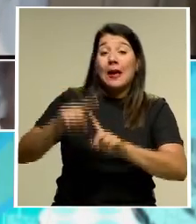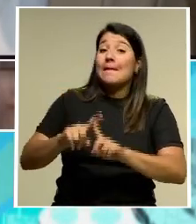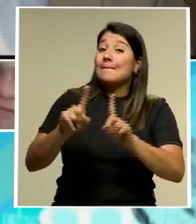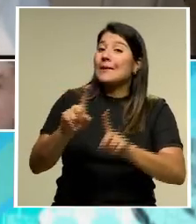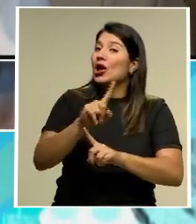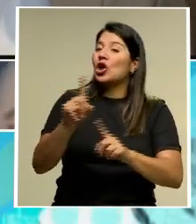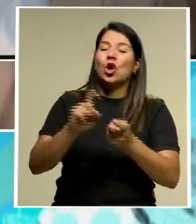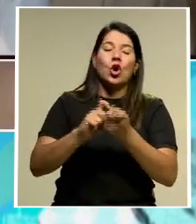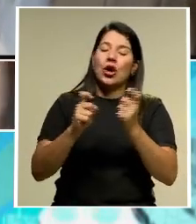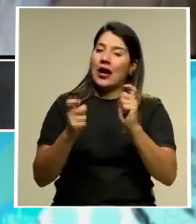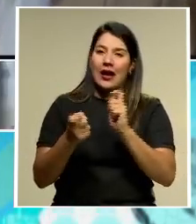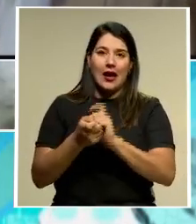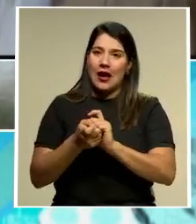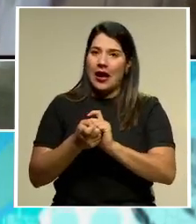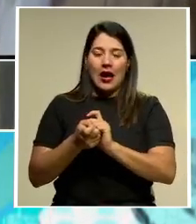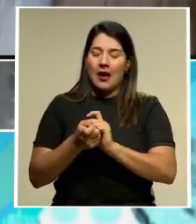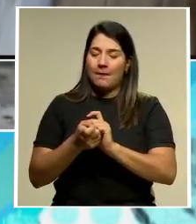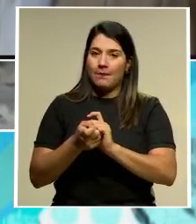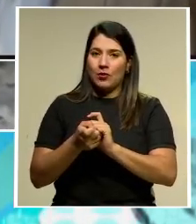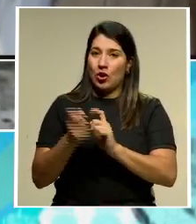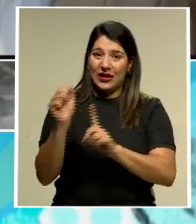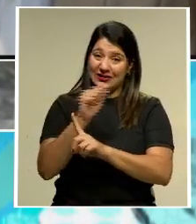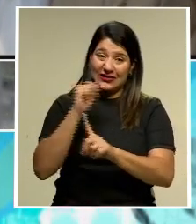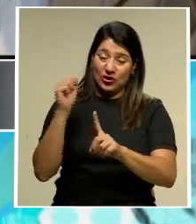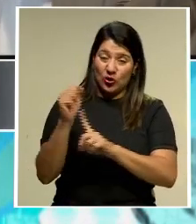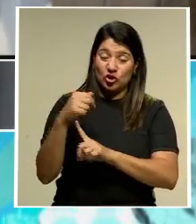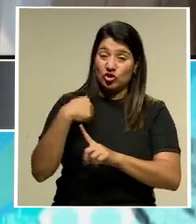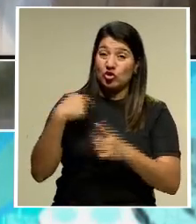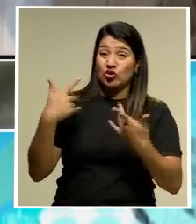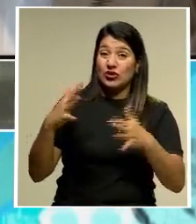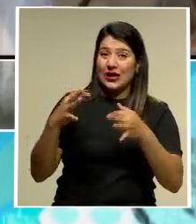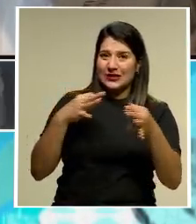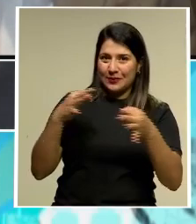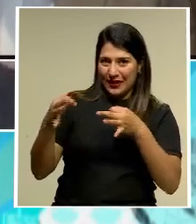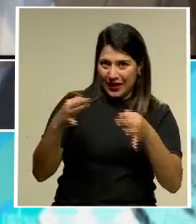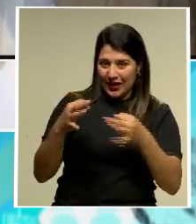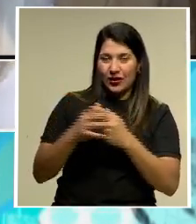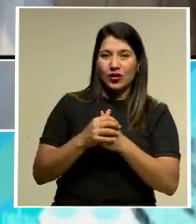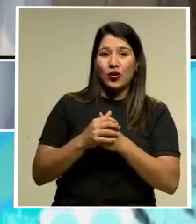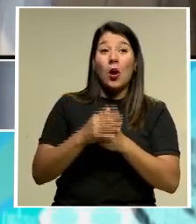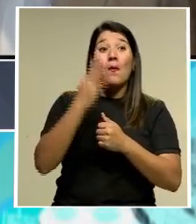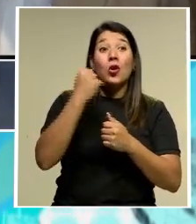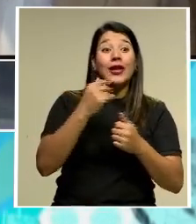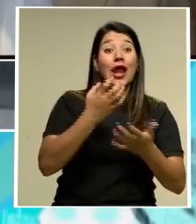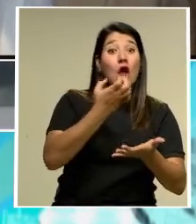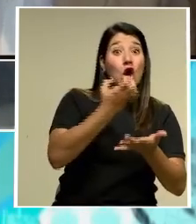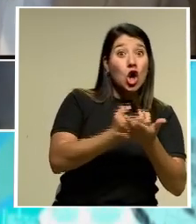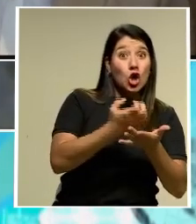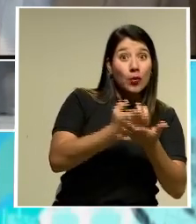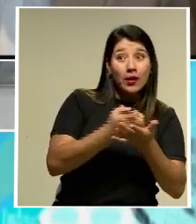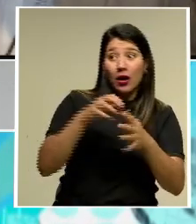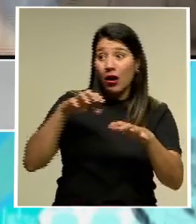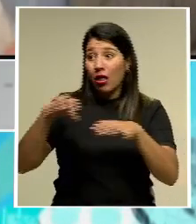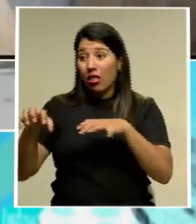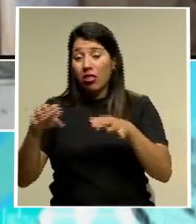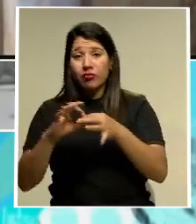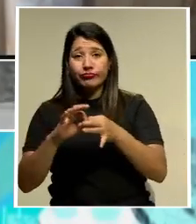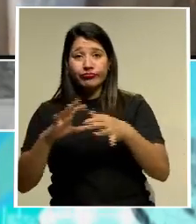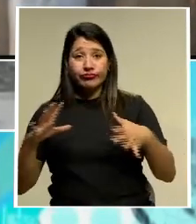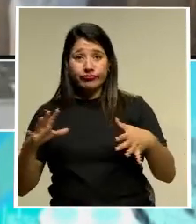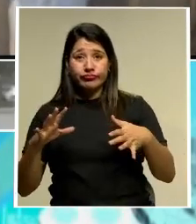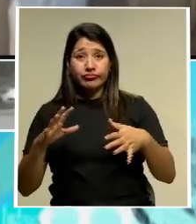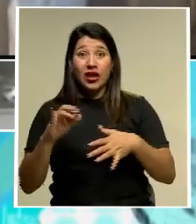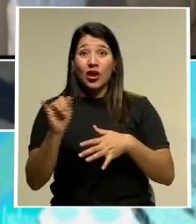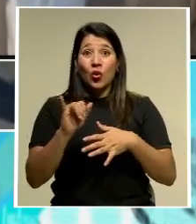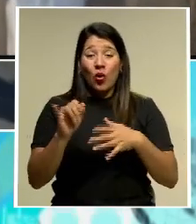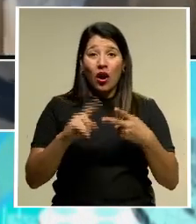la ecuación que yo describí anteriormente, esa desconexión entre poder económico y dinamismo y, por otro lado,